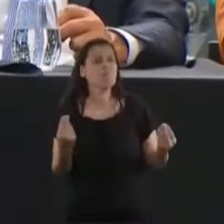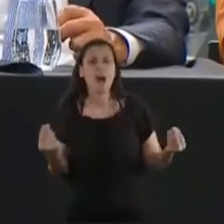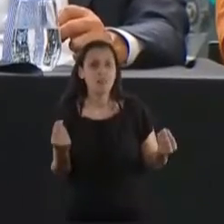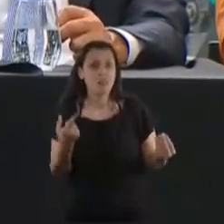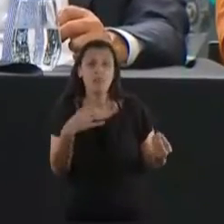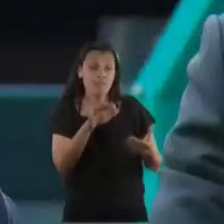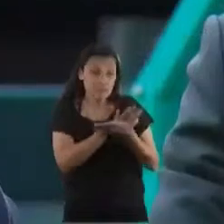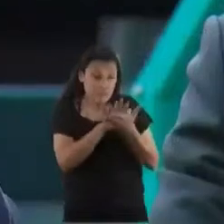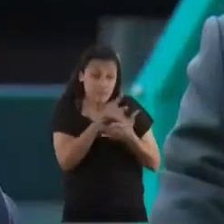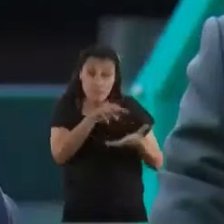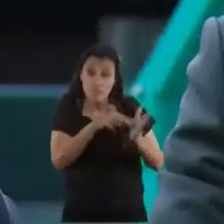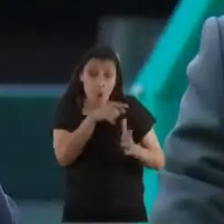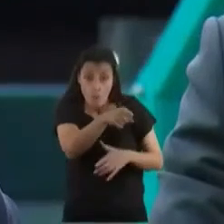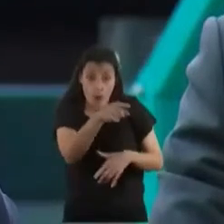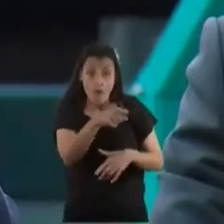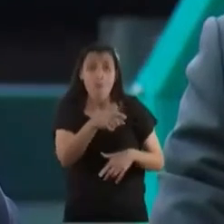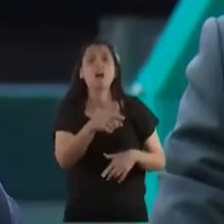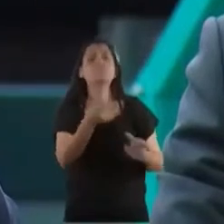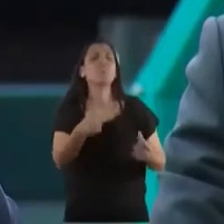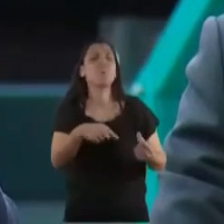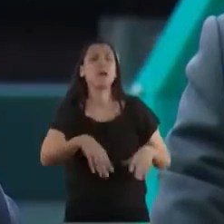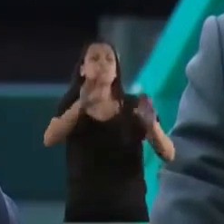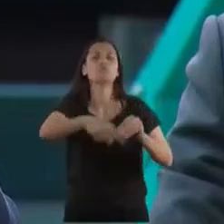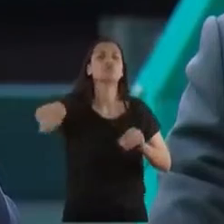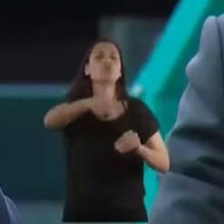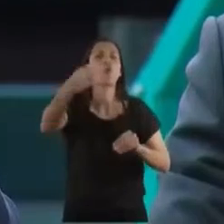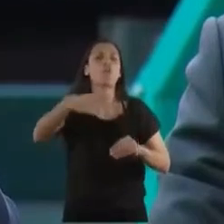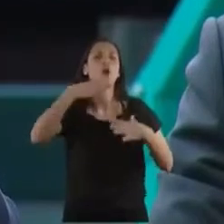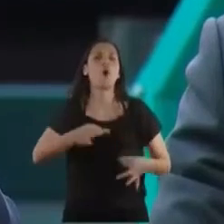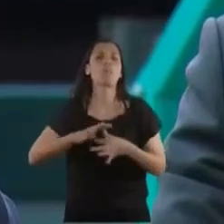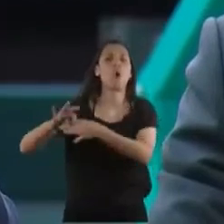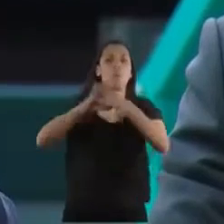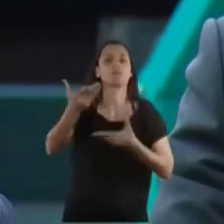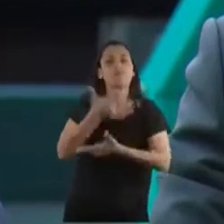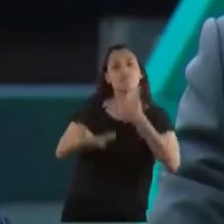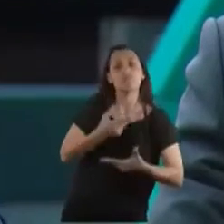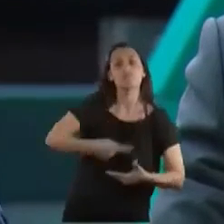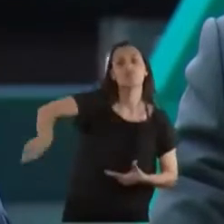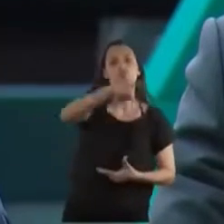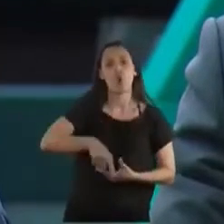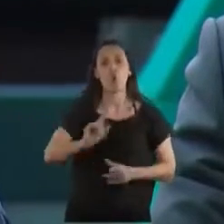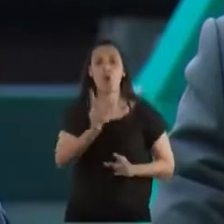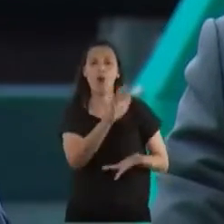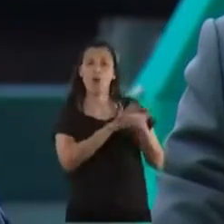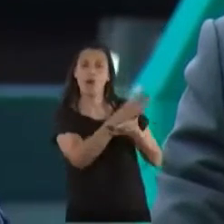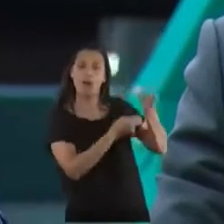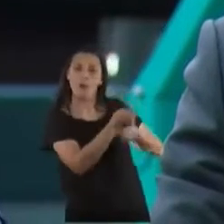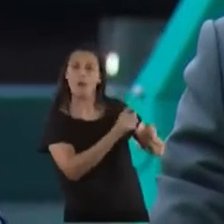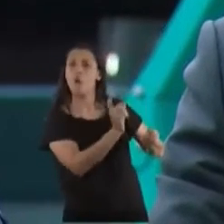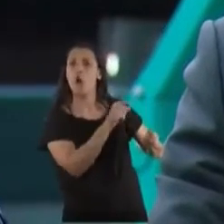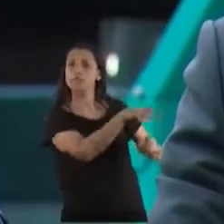resolver ese problema, que todos tengamos un compromiso solidario. Porque la especulación sigue